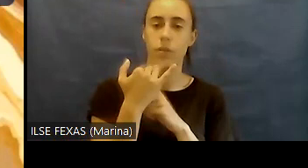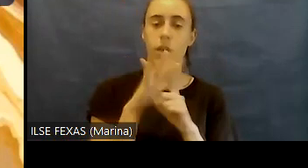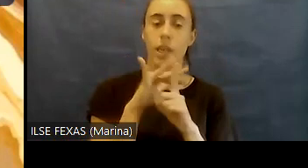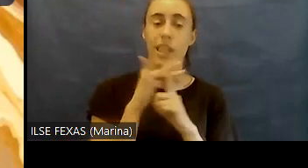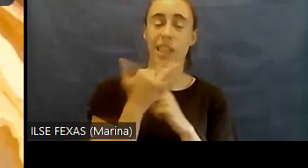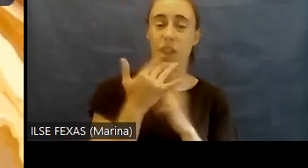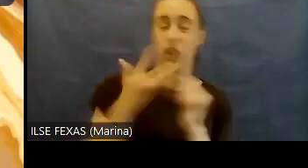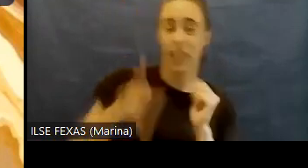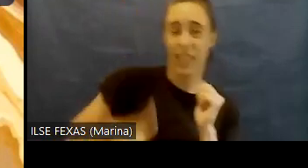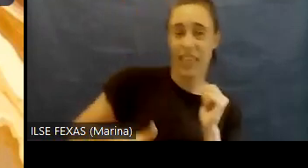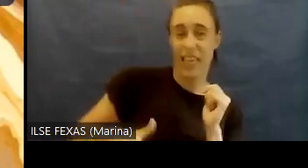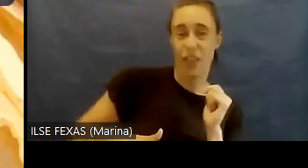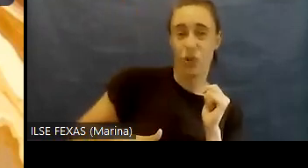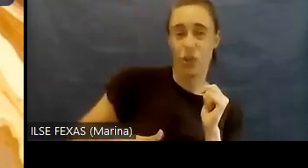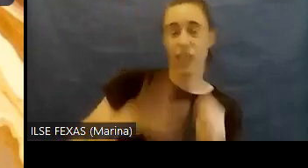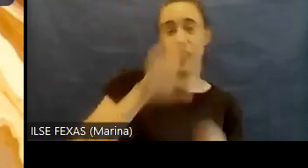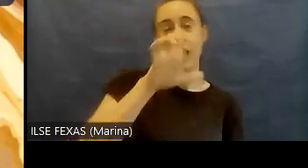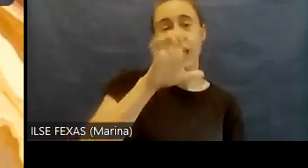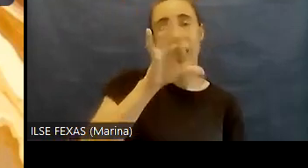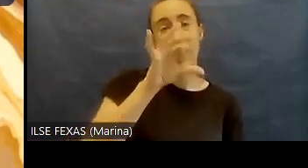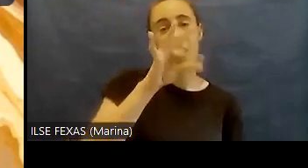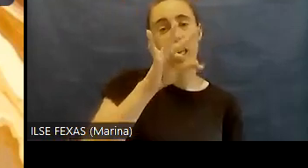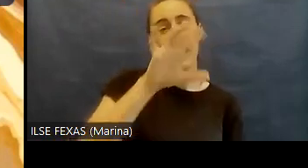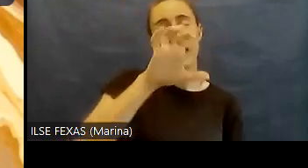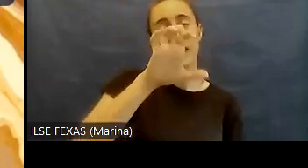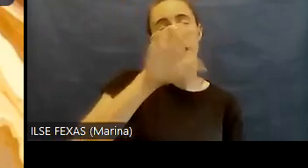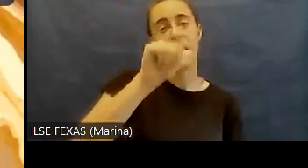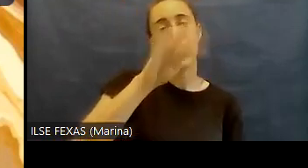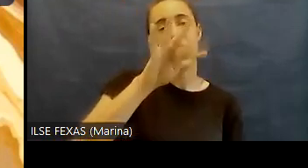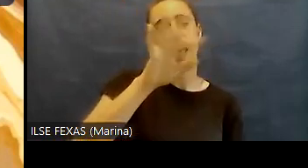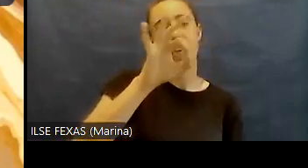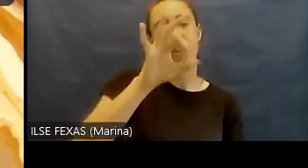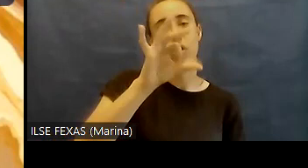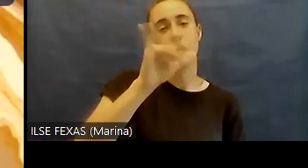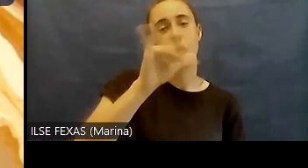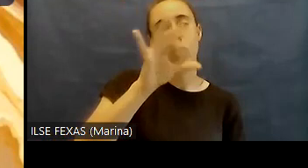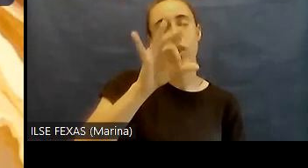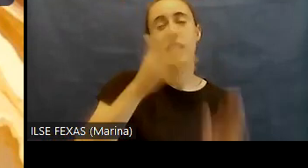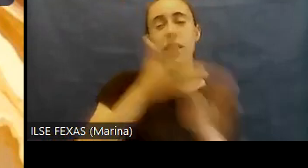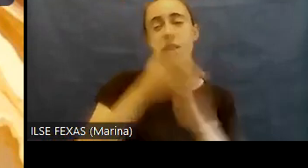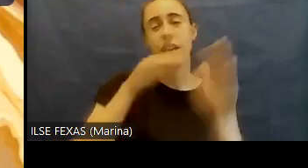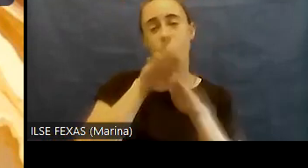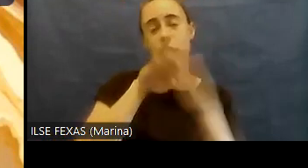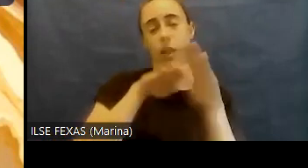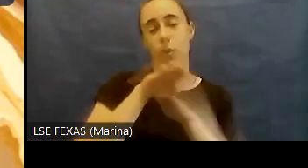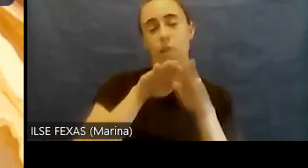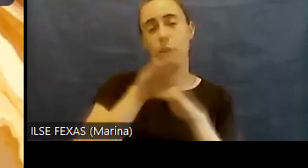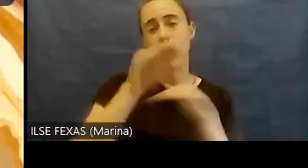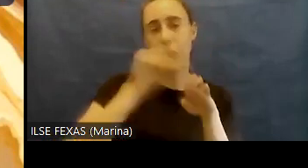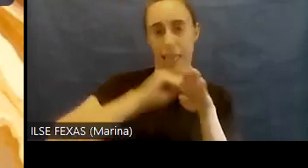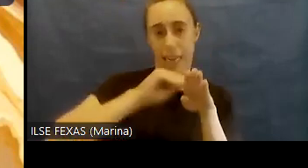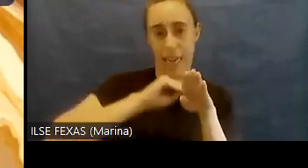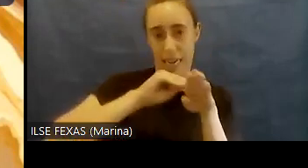hígado también, la estatosis hepática se puede producir, hemos dicho que es un acúmulo de grasa entre los hepatocitos. Vale,